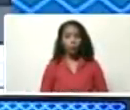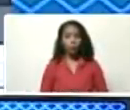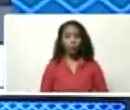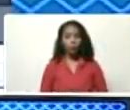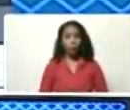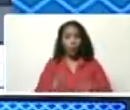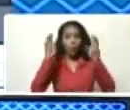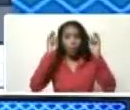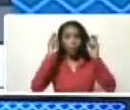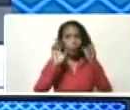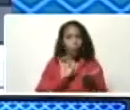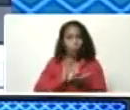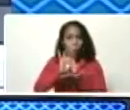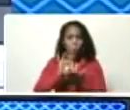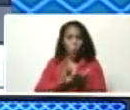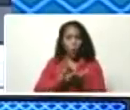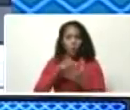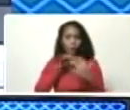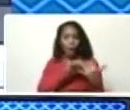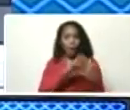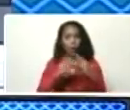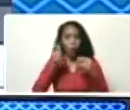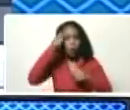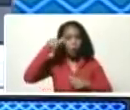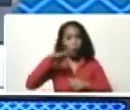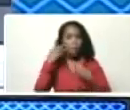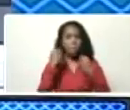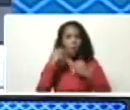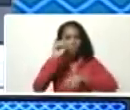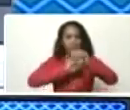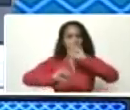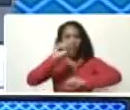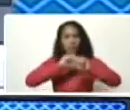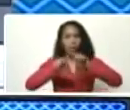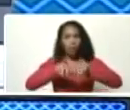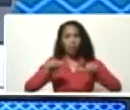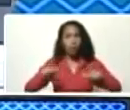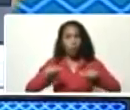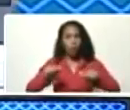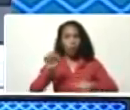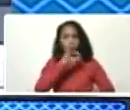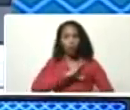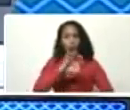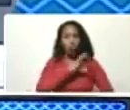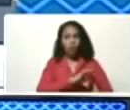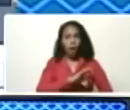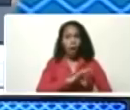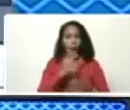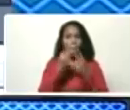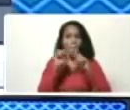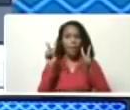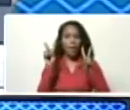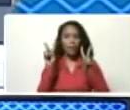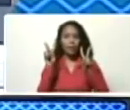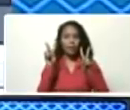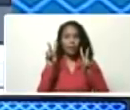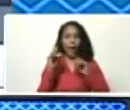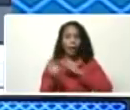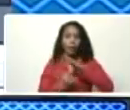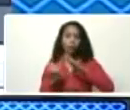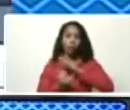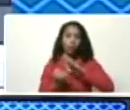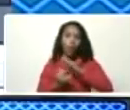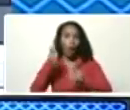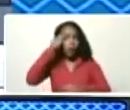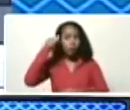El concepto estratégico de la guerra de todo el pueblo para defender el territorio, la soberanía, la paz, las instituciones,